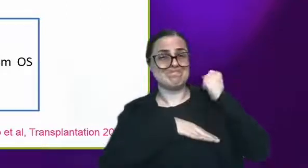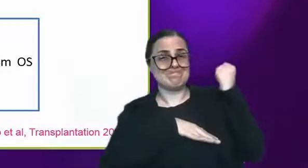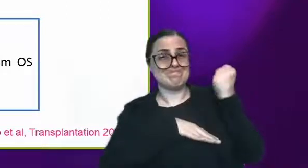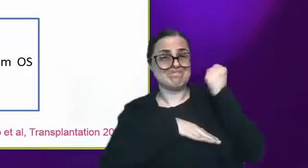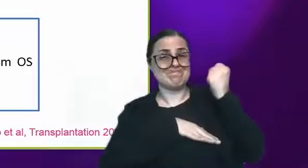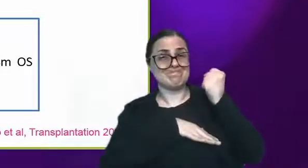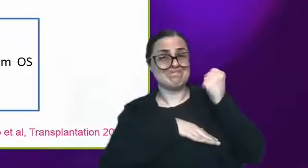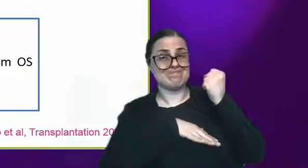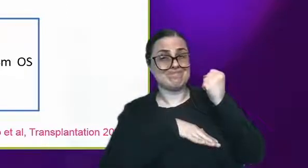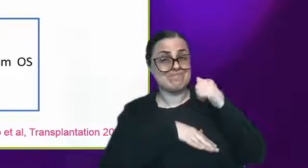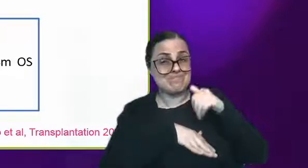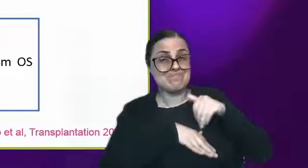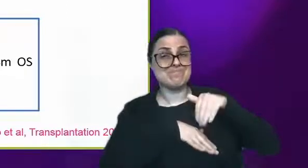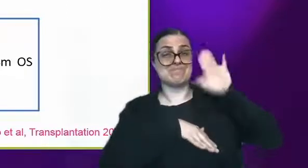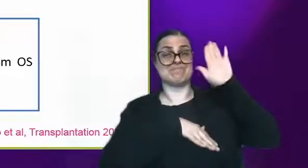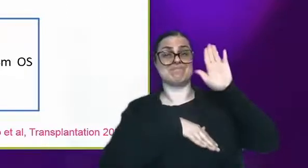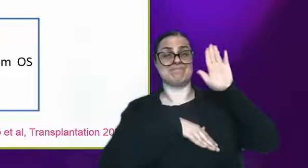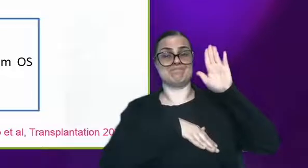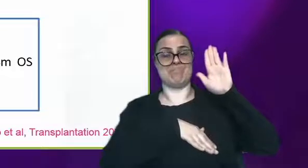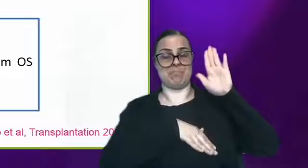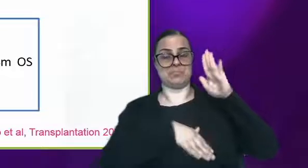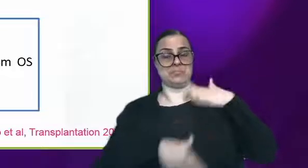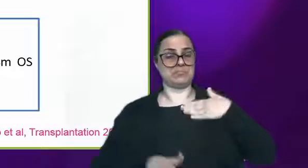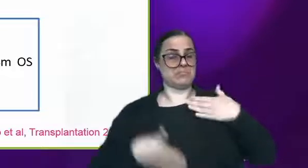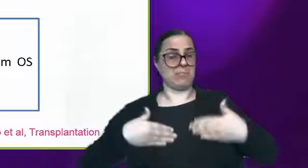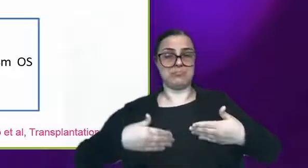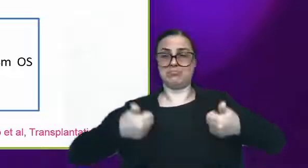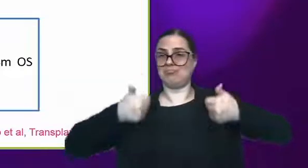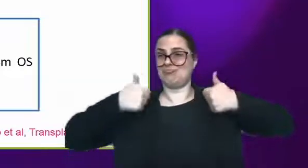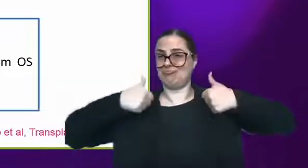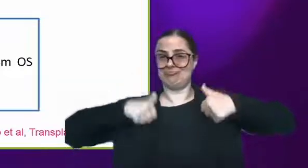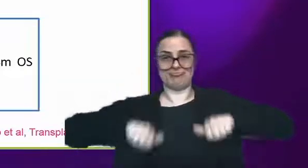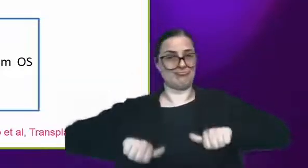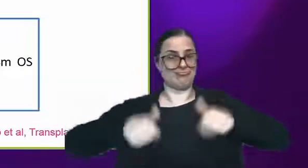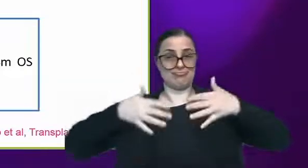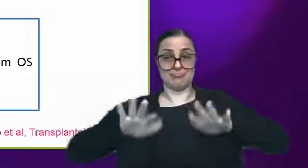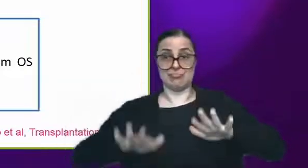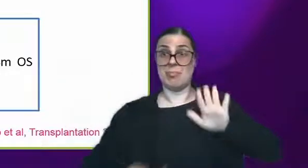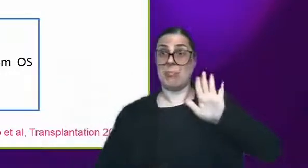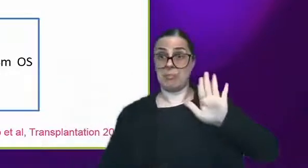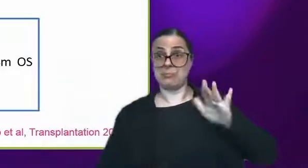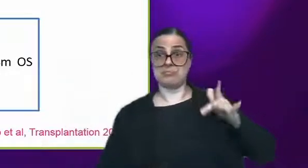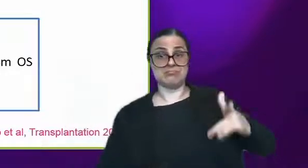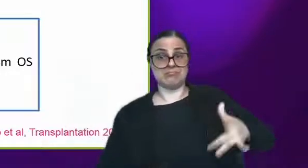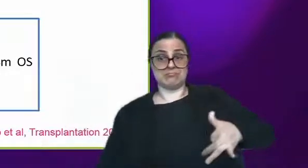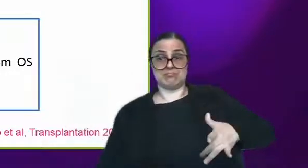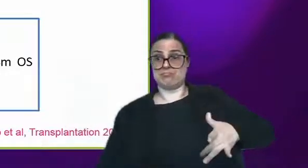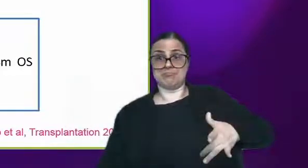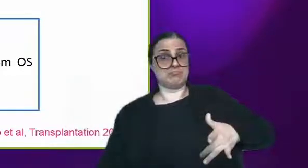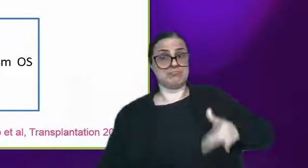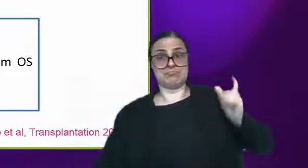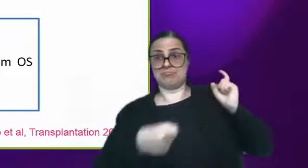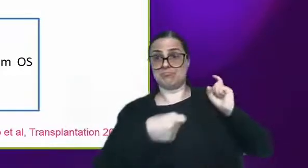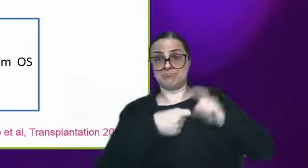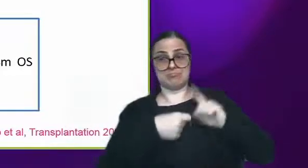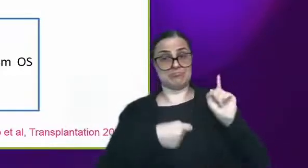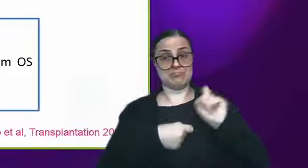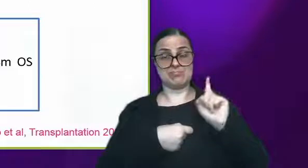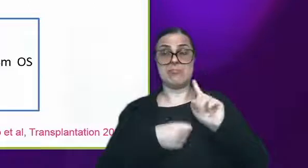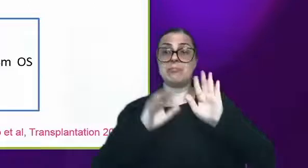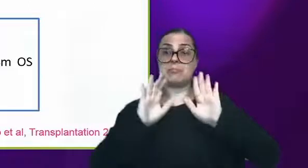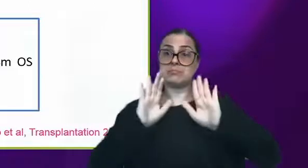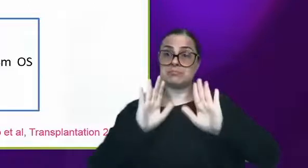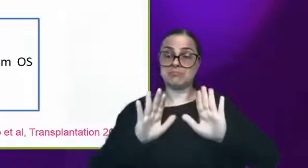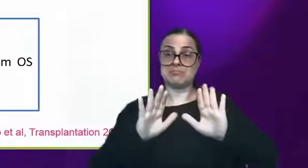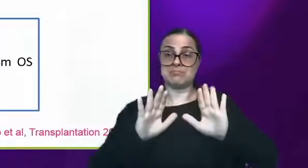que generalmente no recaen en el hígado, sino que recaen en sedes distintas del hígado. En realidad, pero